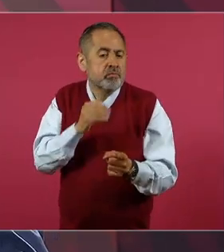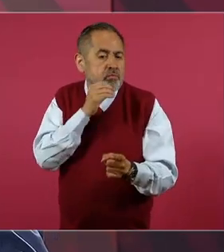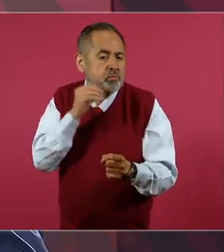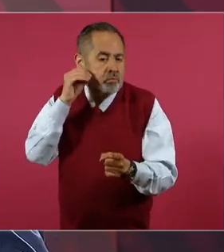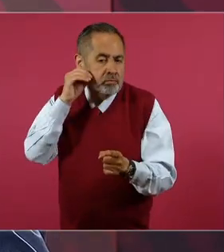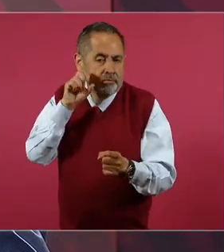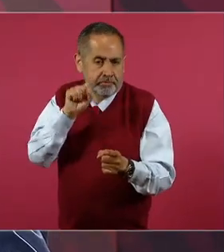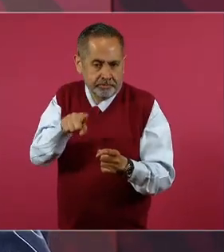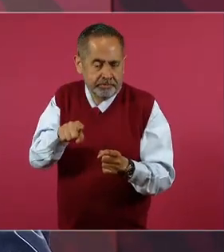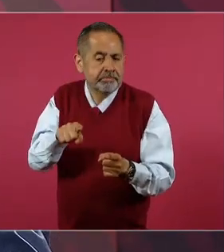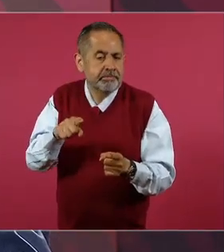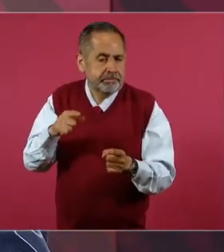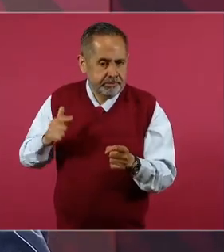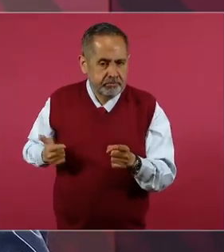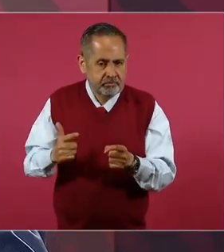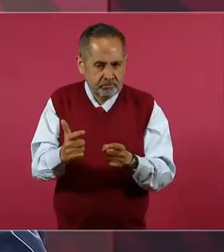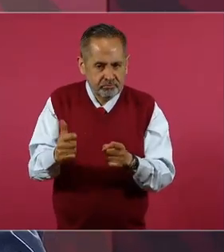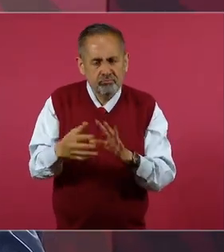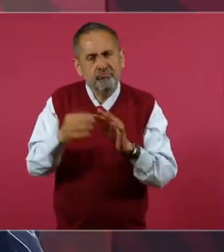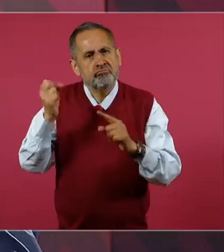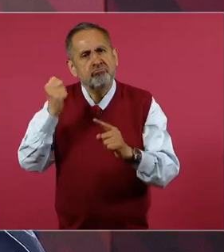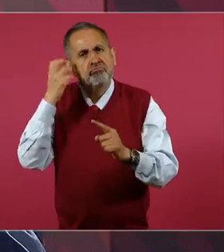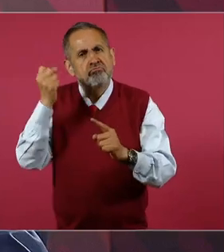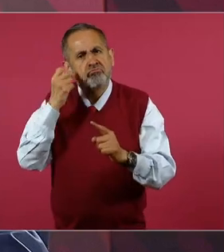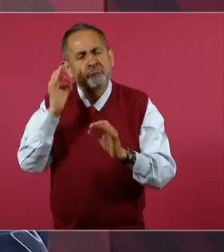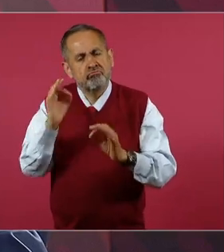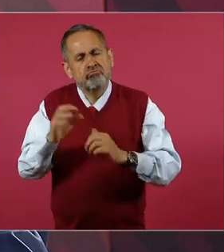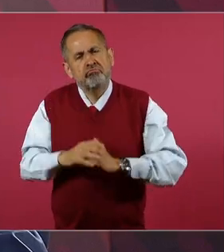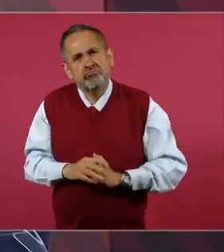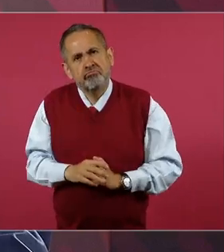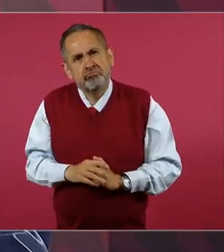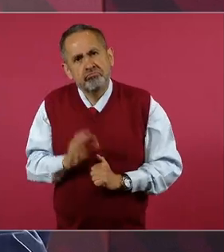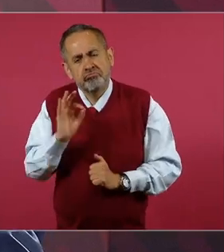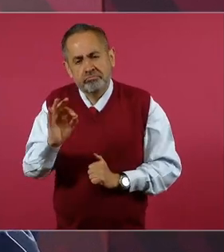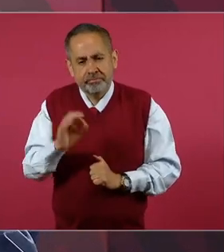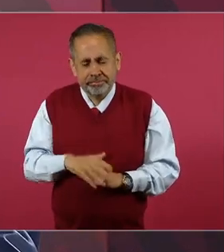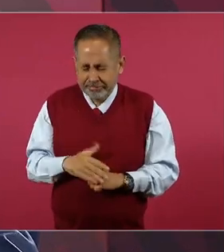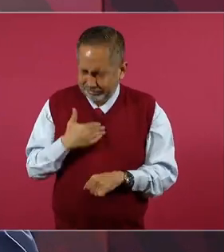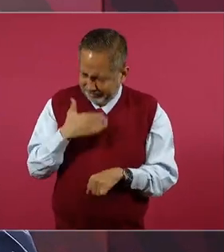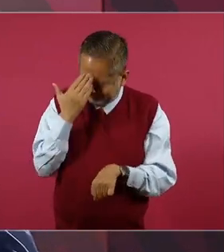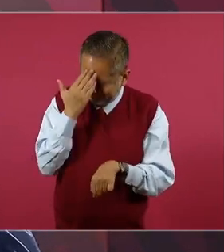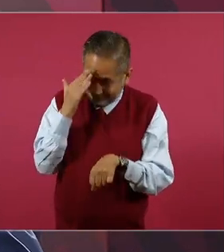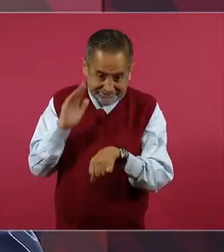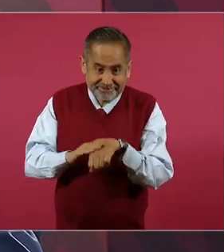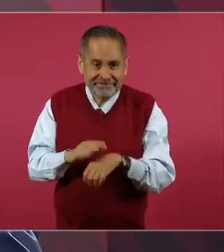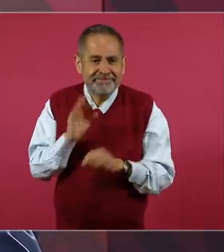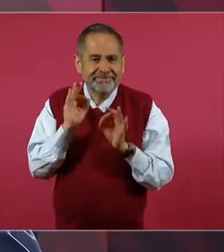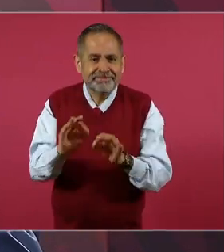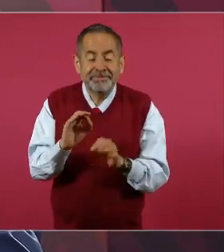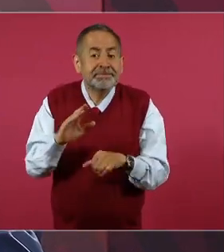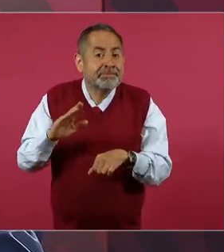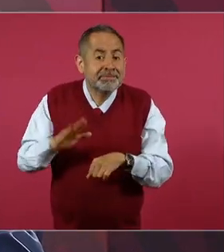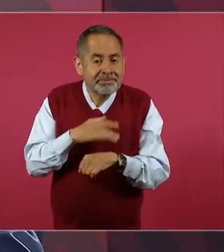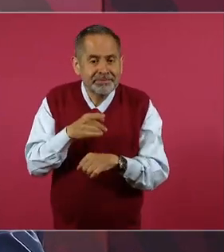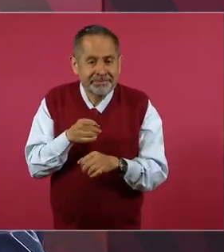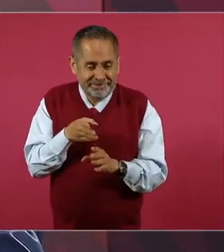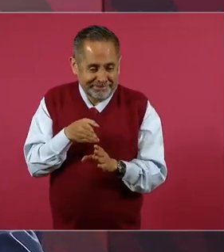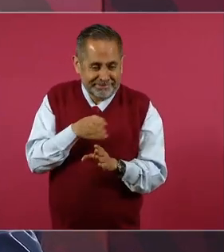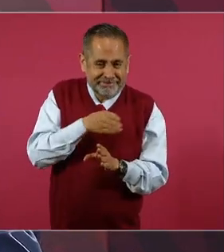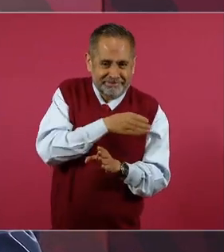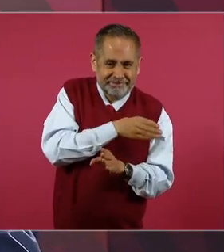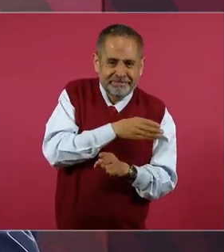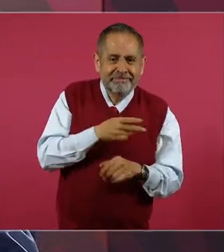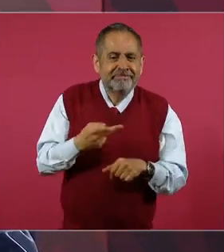Guanajuato. Y no lo olvido, porque antes de eso